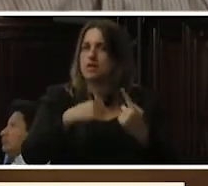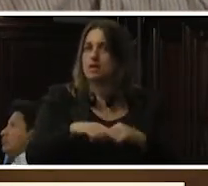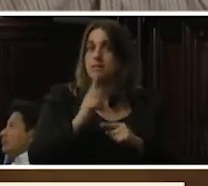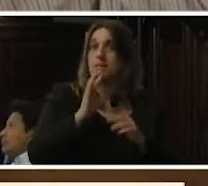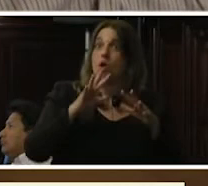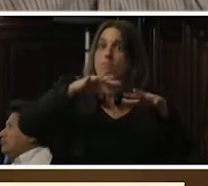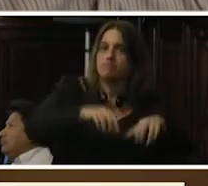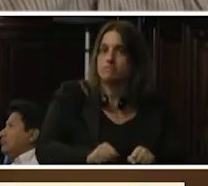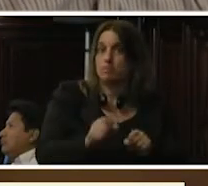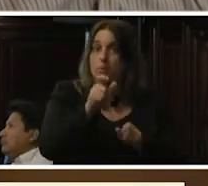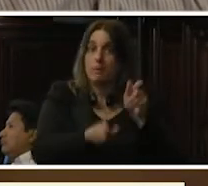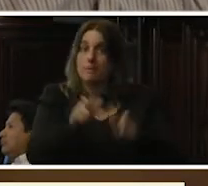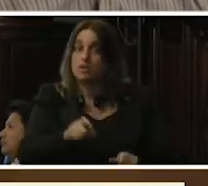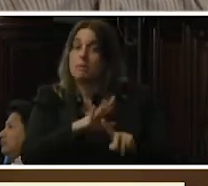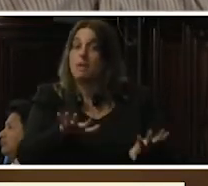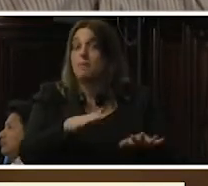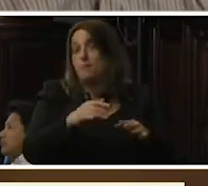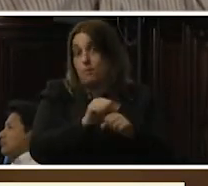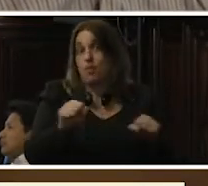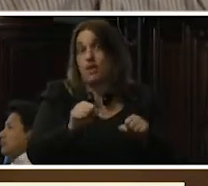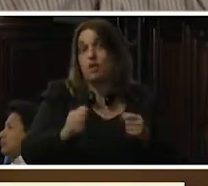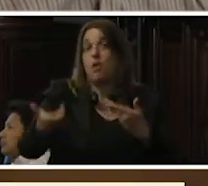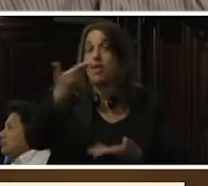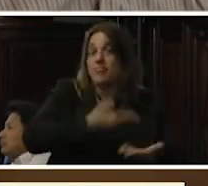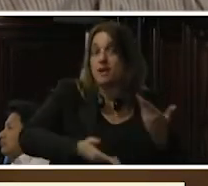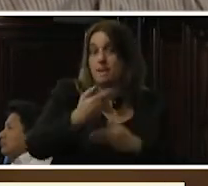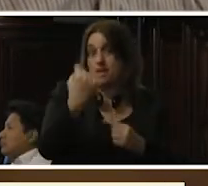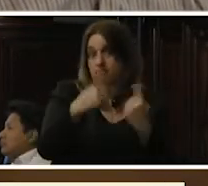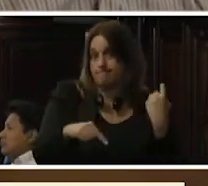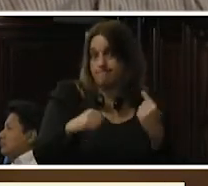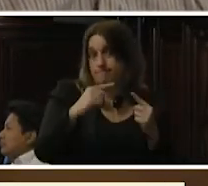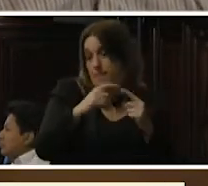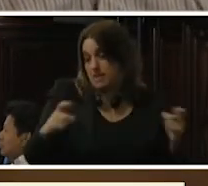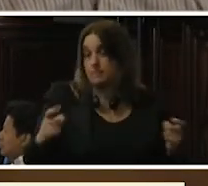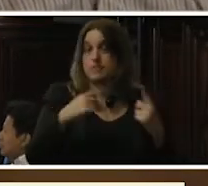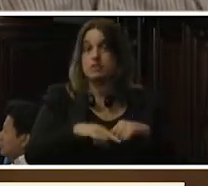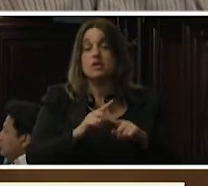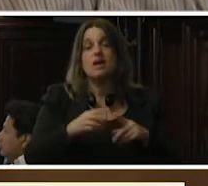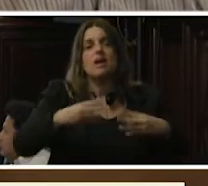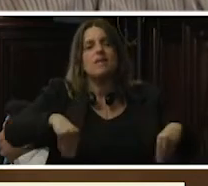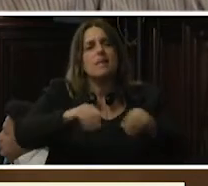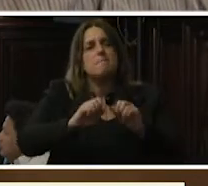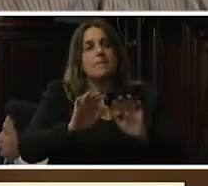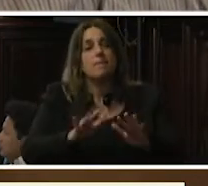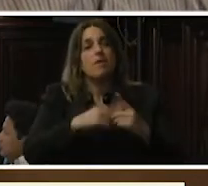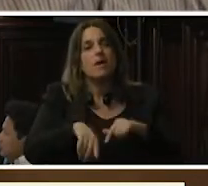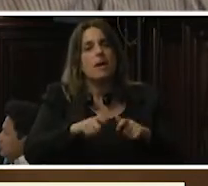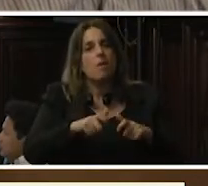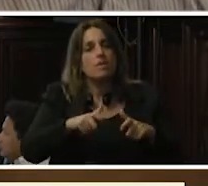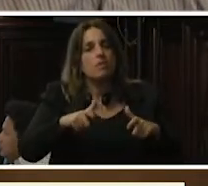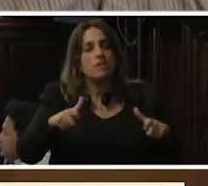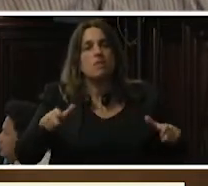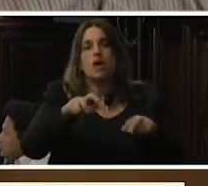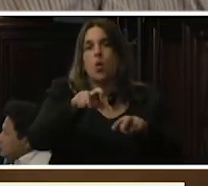de la región para intercambiar productos. En el territorio que habitan se ha incrementado la presencia de cultivos